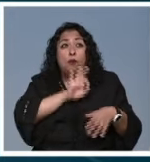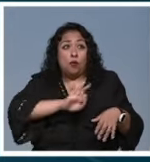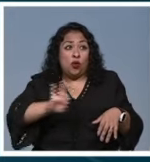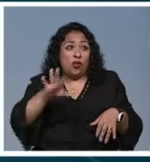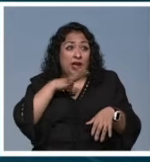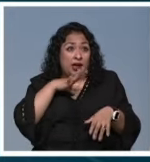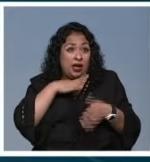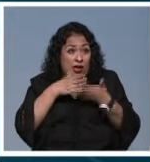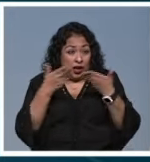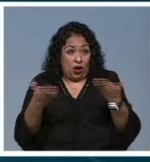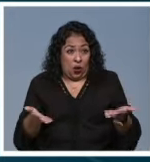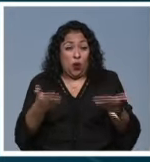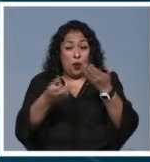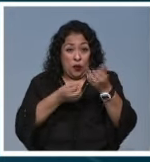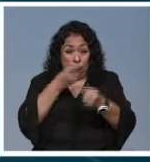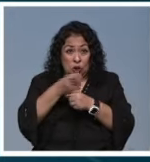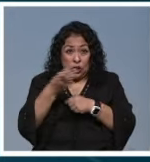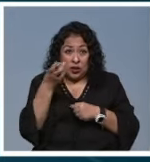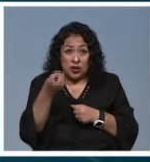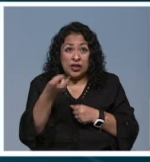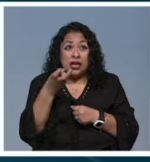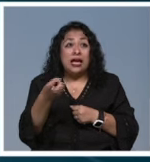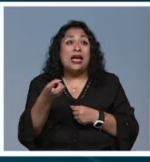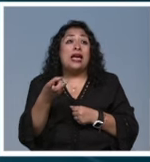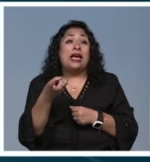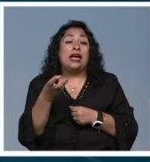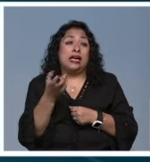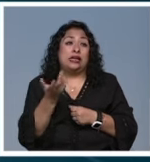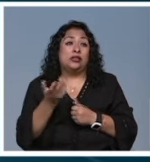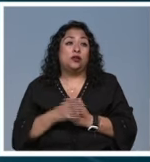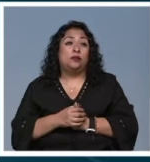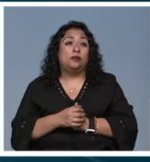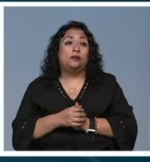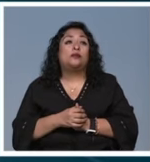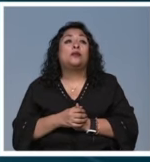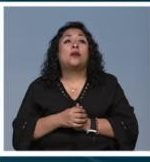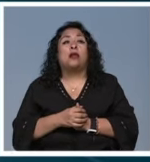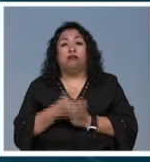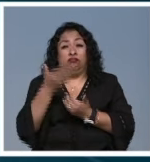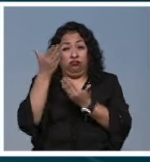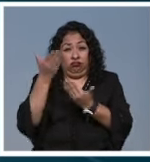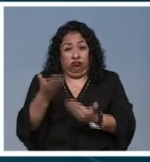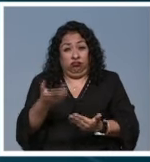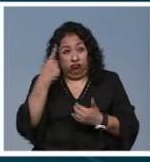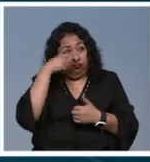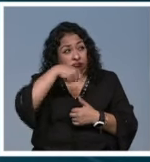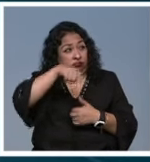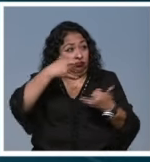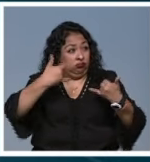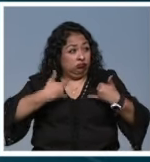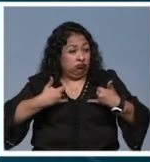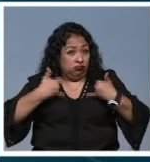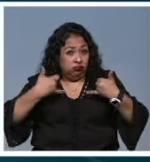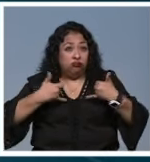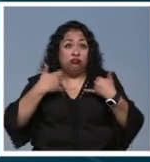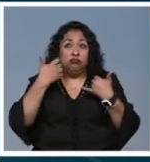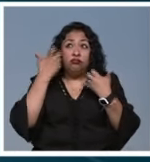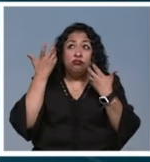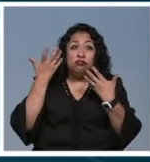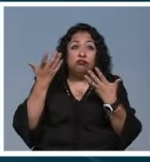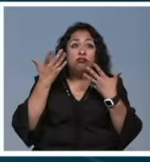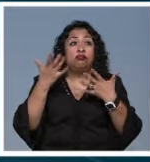ahora en esa oportunidad de ser esa figura para los jóvenes aspirantes